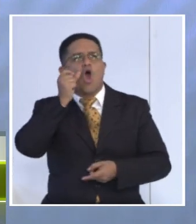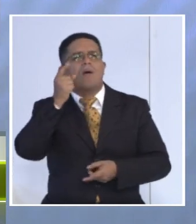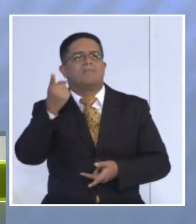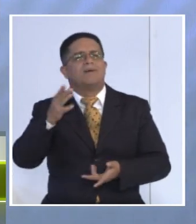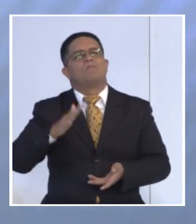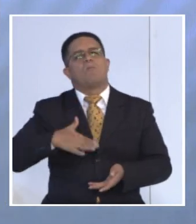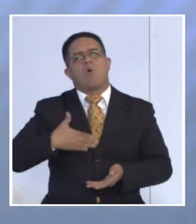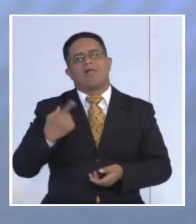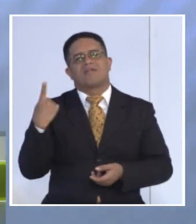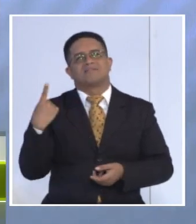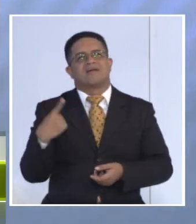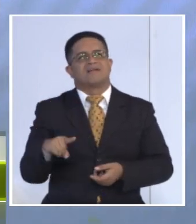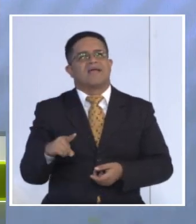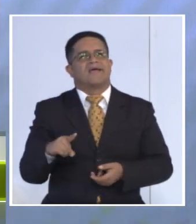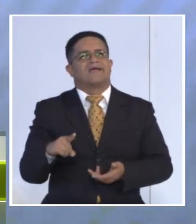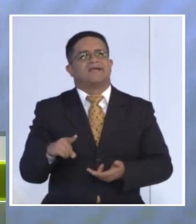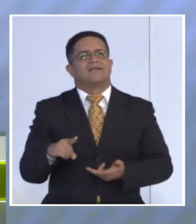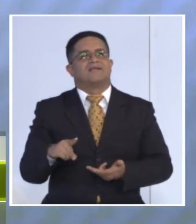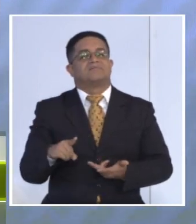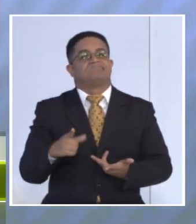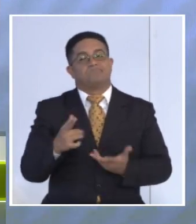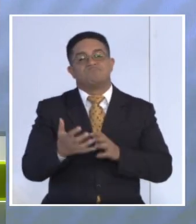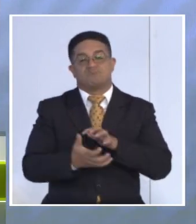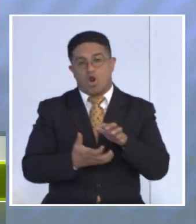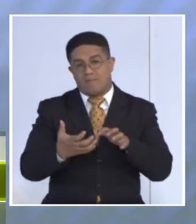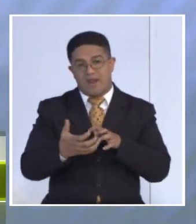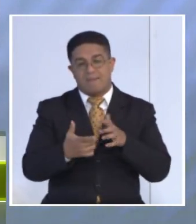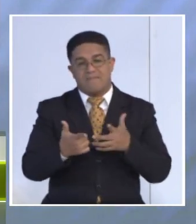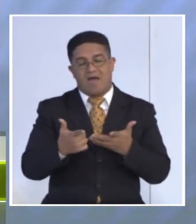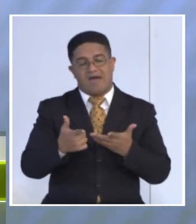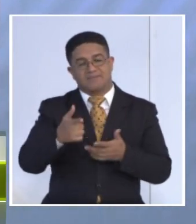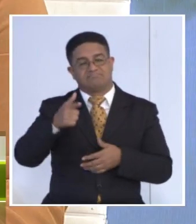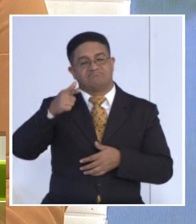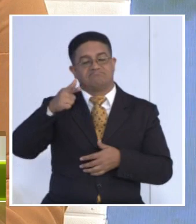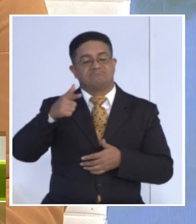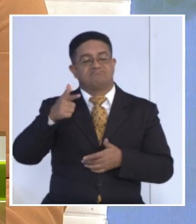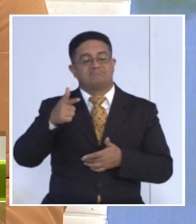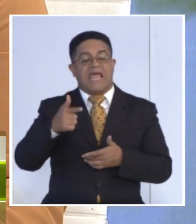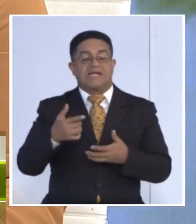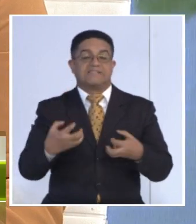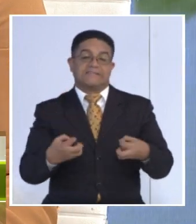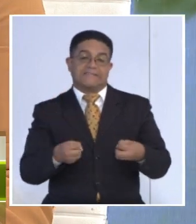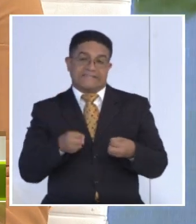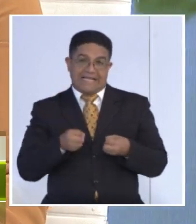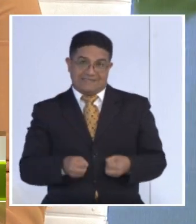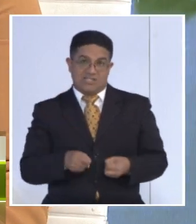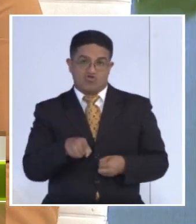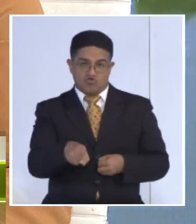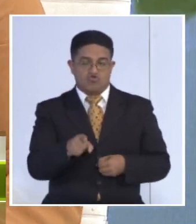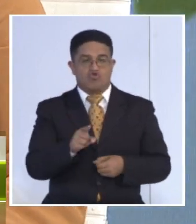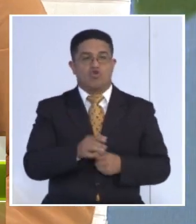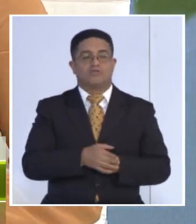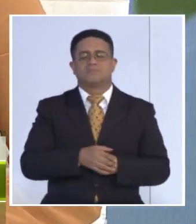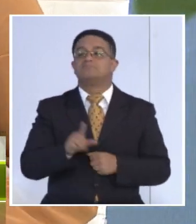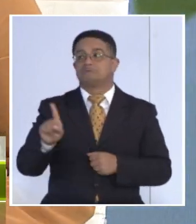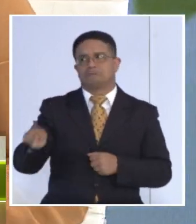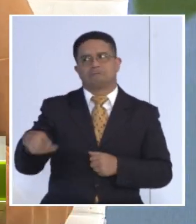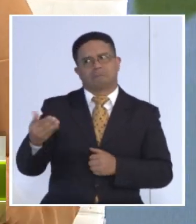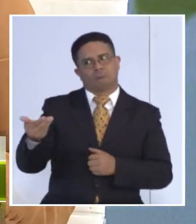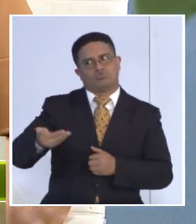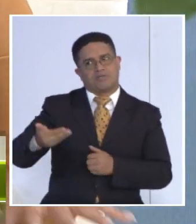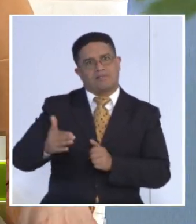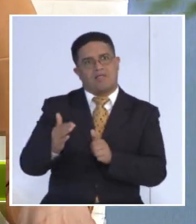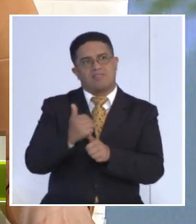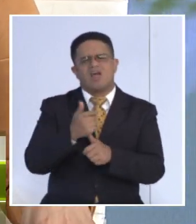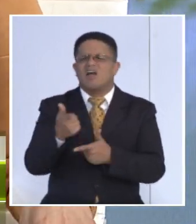algunas obstrucciones a nivel de lo que es testículo y tener alteraciones en fertilidad. Importante entonces el diagnóstico. Doctora, ¿y cómo se